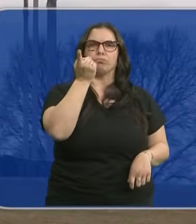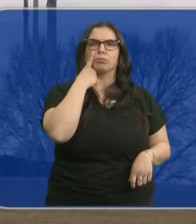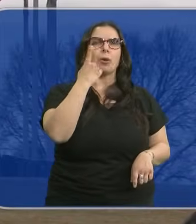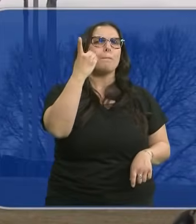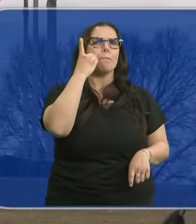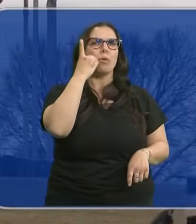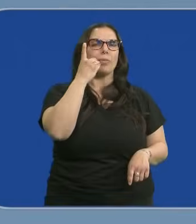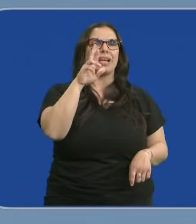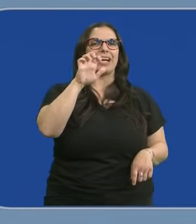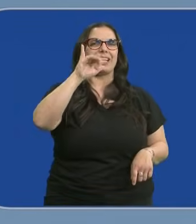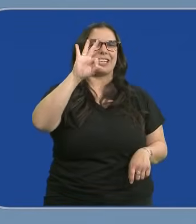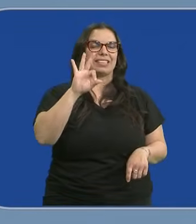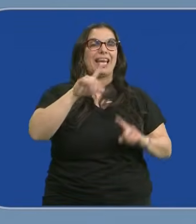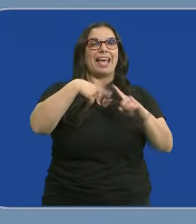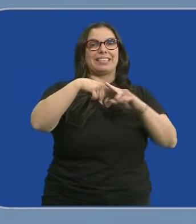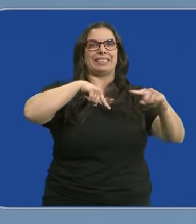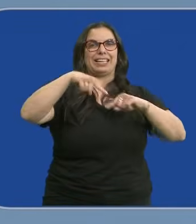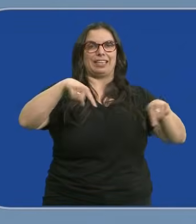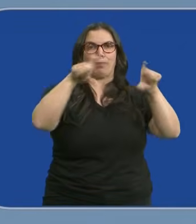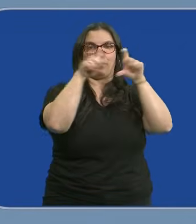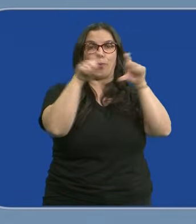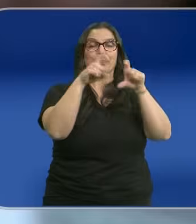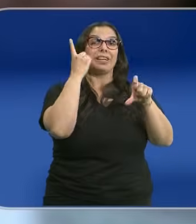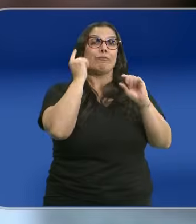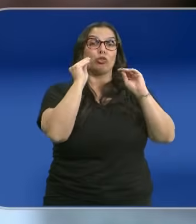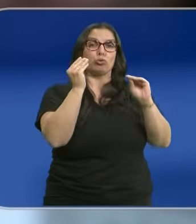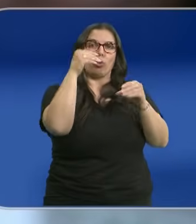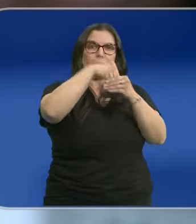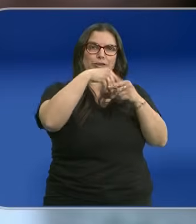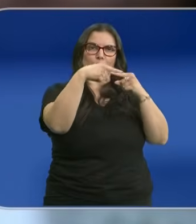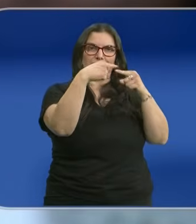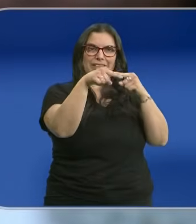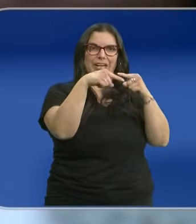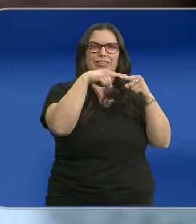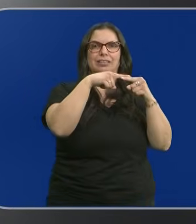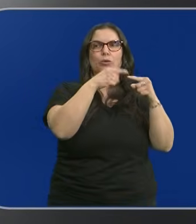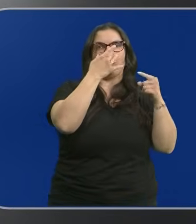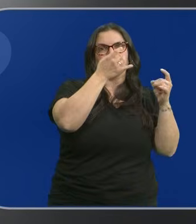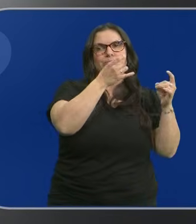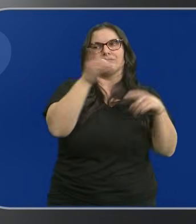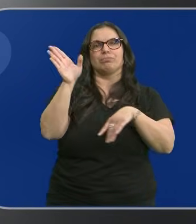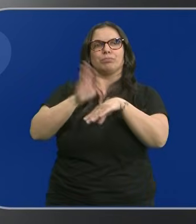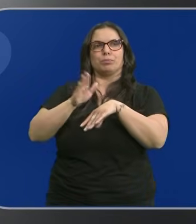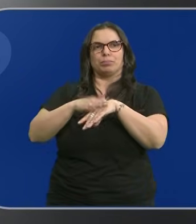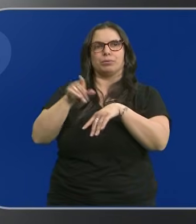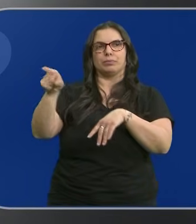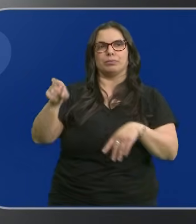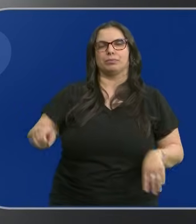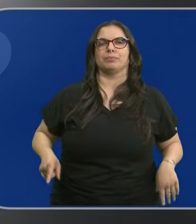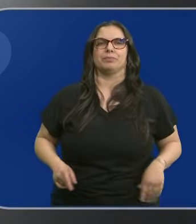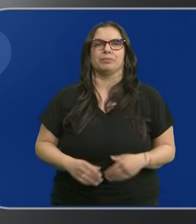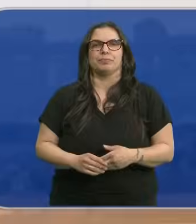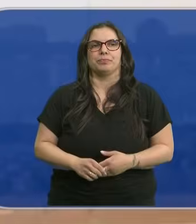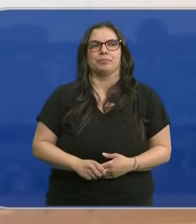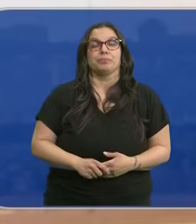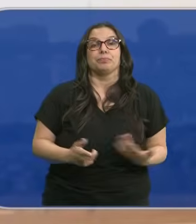de Rodolfo Reyes, exdirectivo de Plus Ultra. En su teléfono varios mensajes que inculparían al expresidente. Sí, bro, nuestro pana Zapatero está